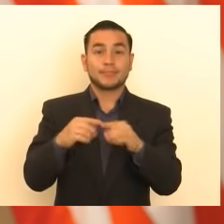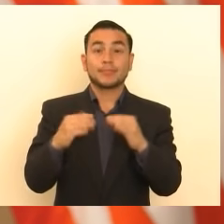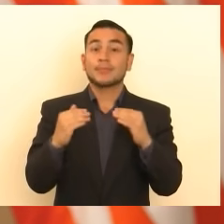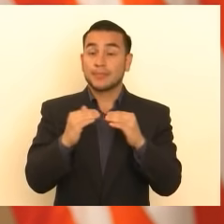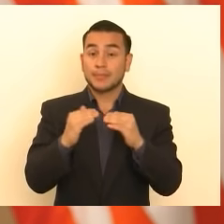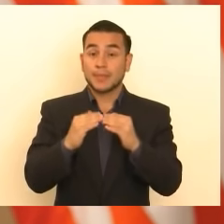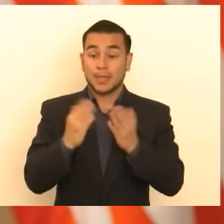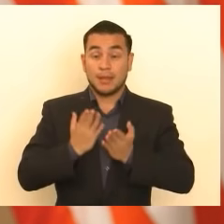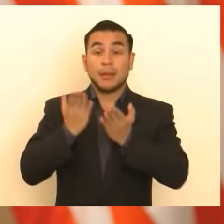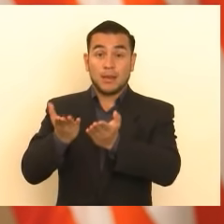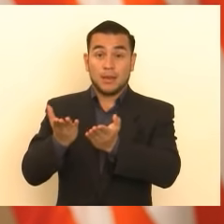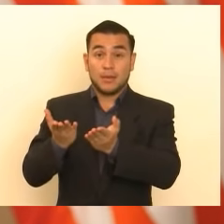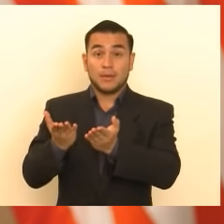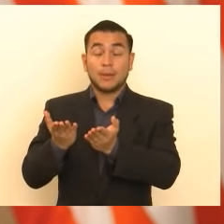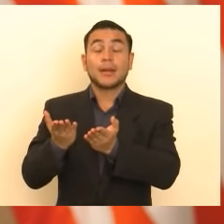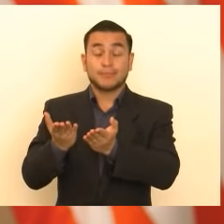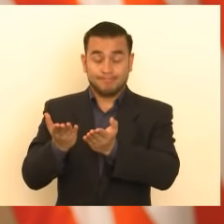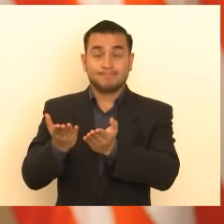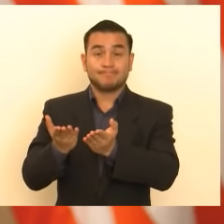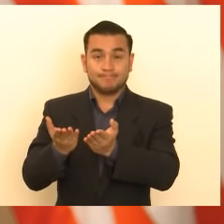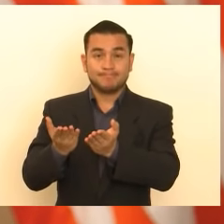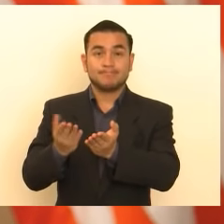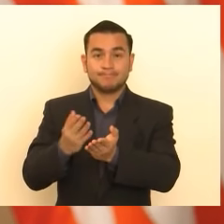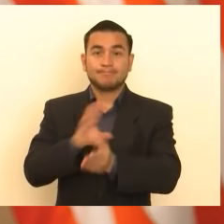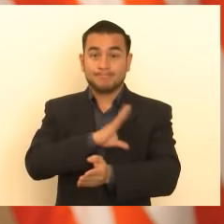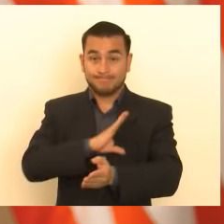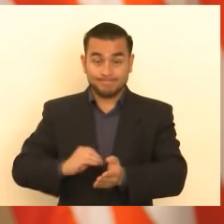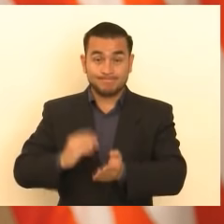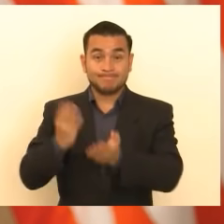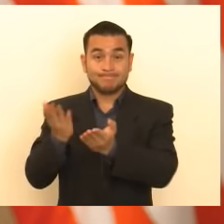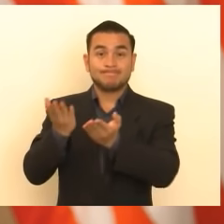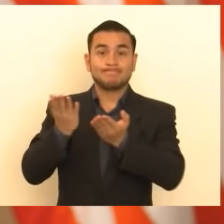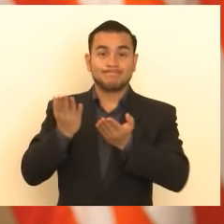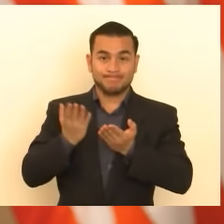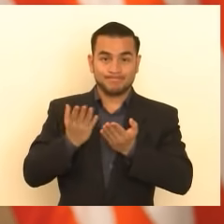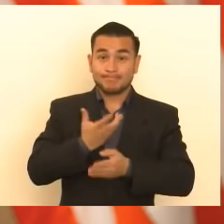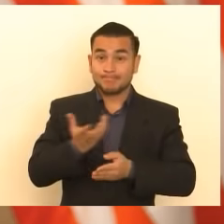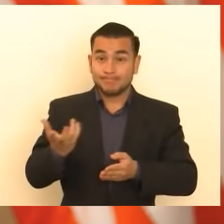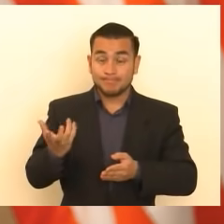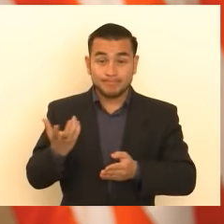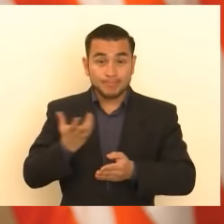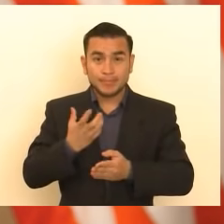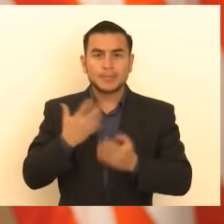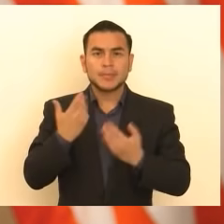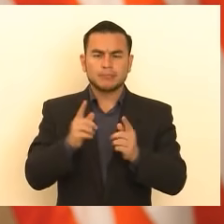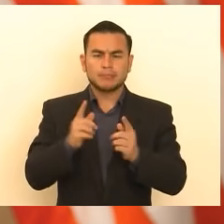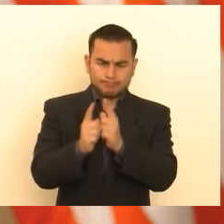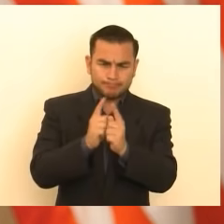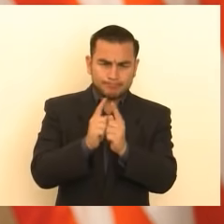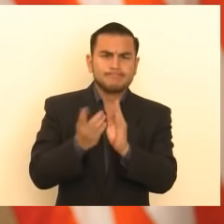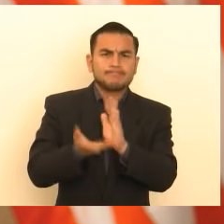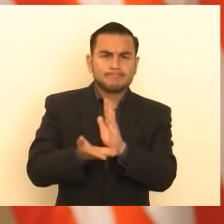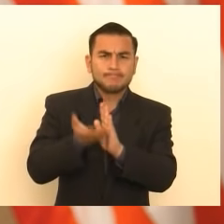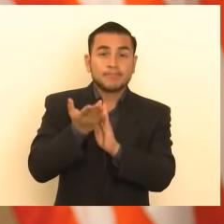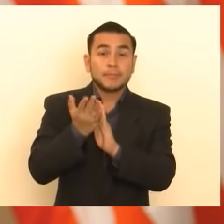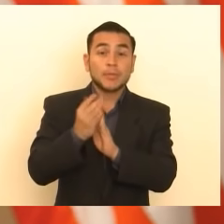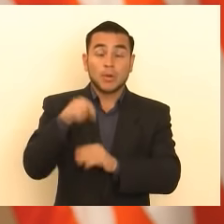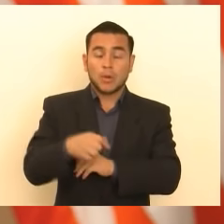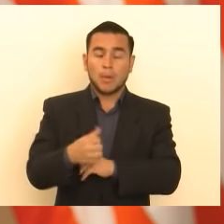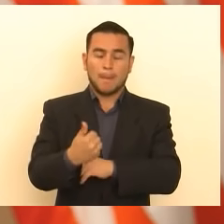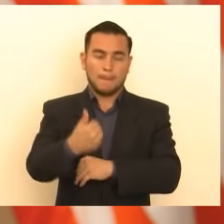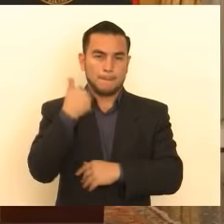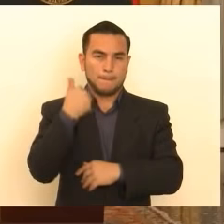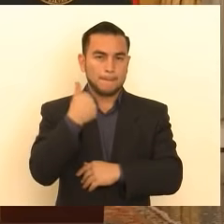sido restablecida, ya las relaciones con nuestro mayor aliado y socio se han restablecido y ahora son excelentes y